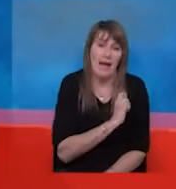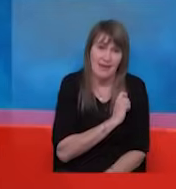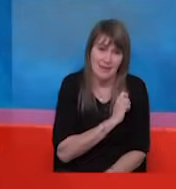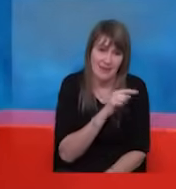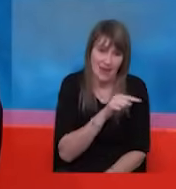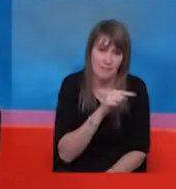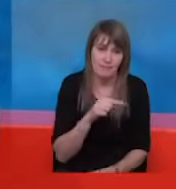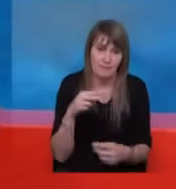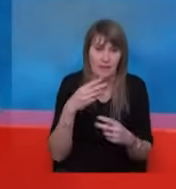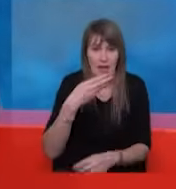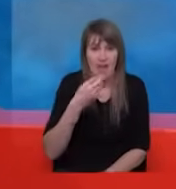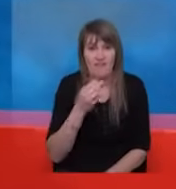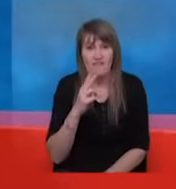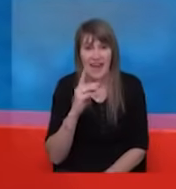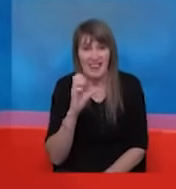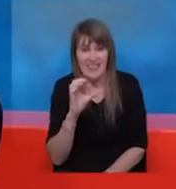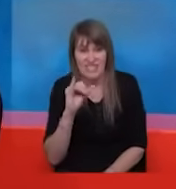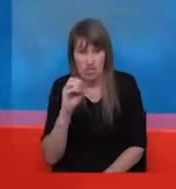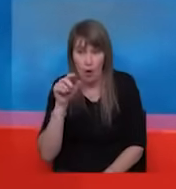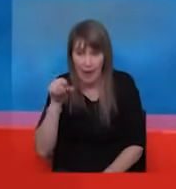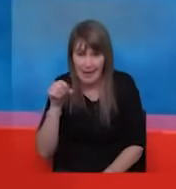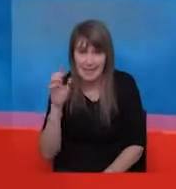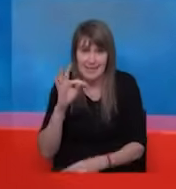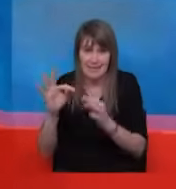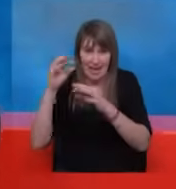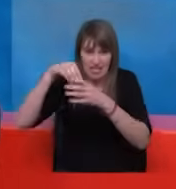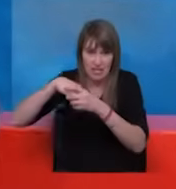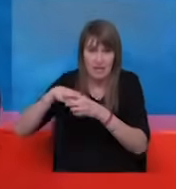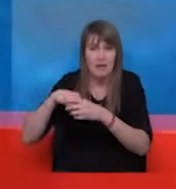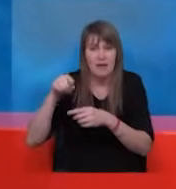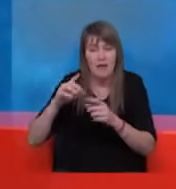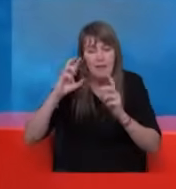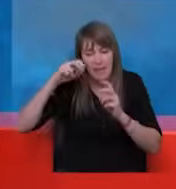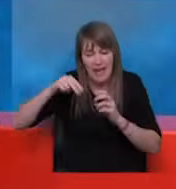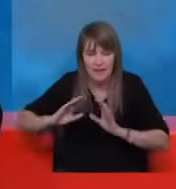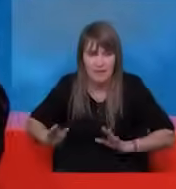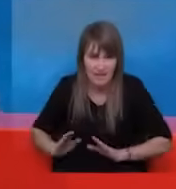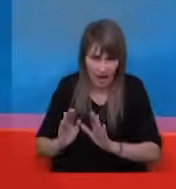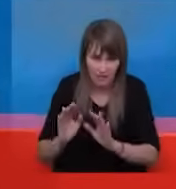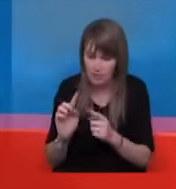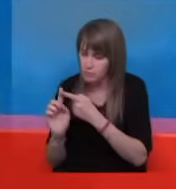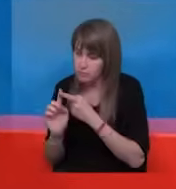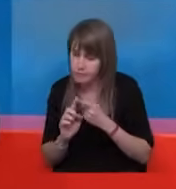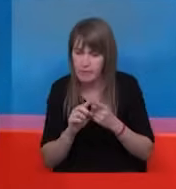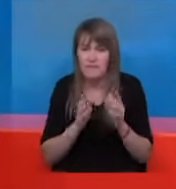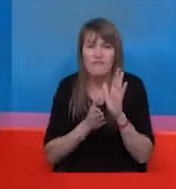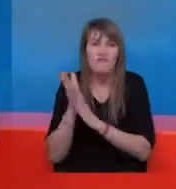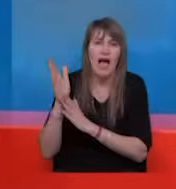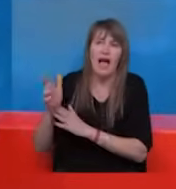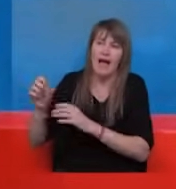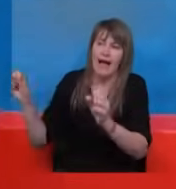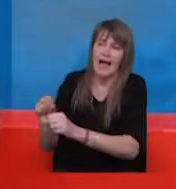fotográfico de Bardesio. Allí mismo se planificaba y después salían a ejecutar las acciones que ya